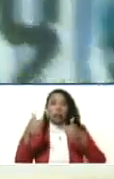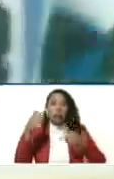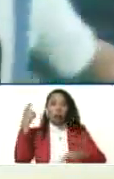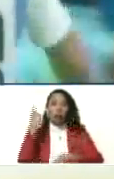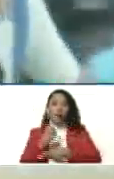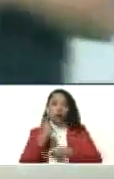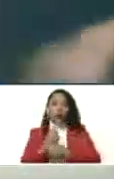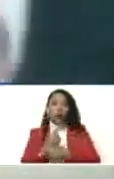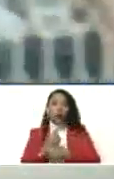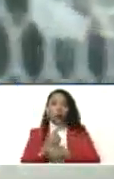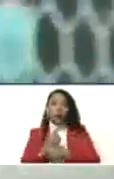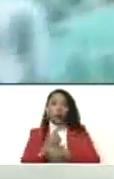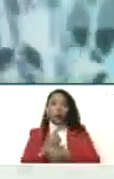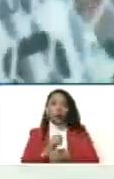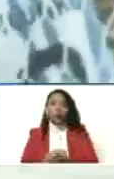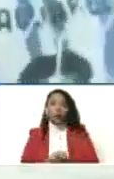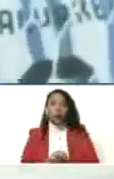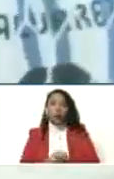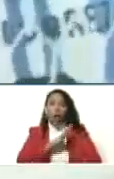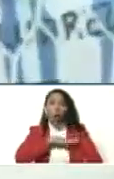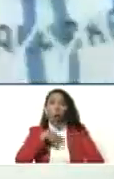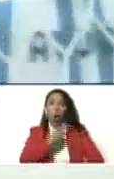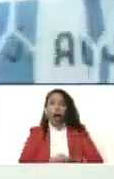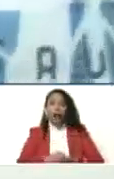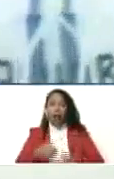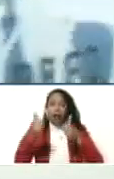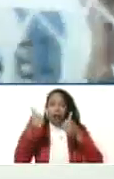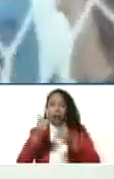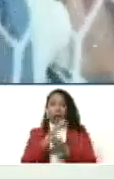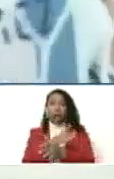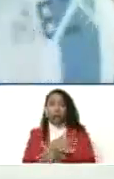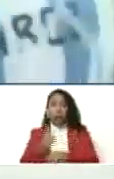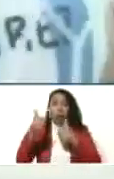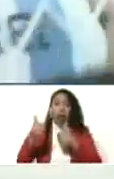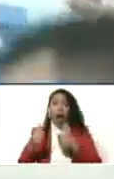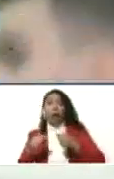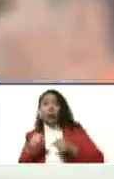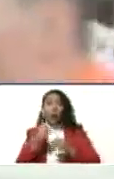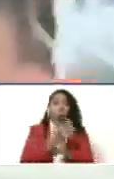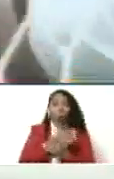semifinal. Croacia jugó bien. Jugó muy bien Croacia.